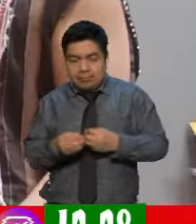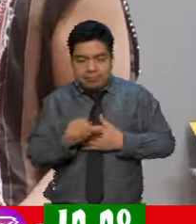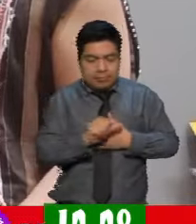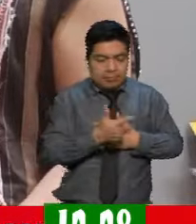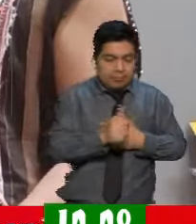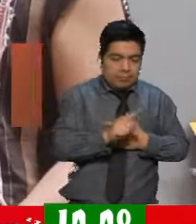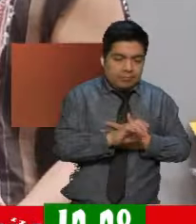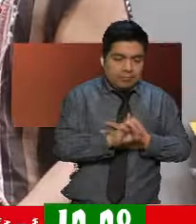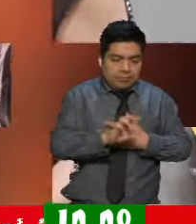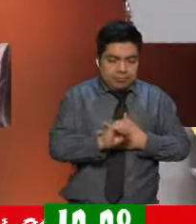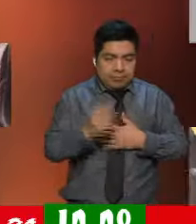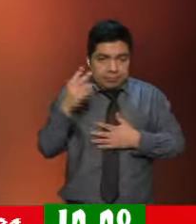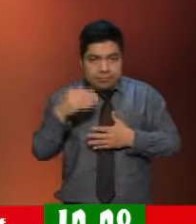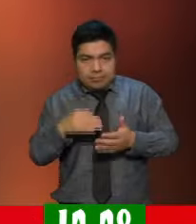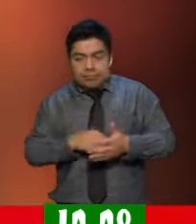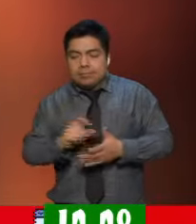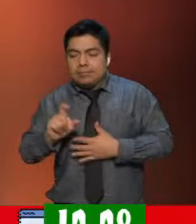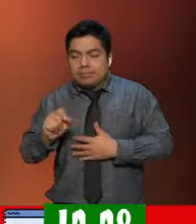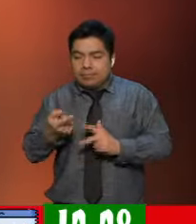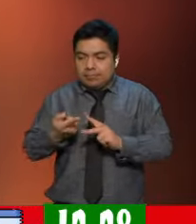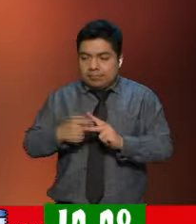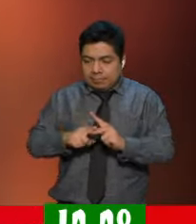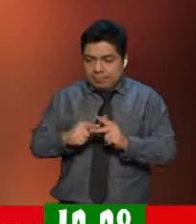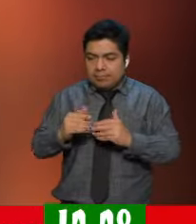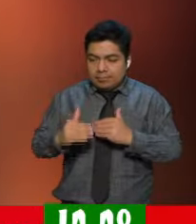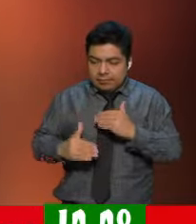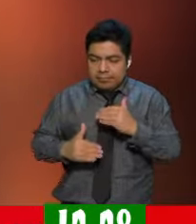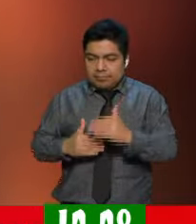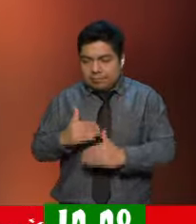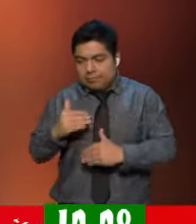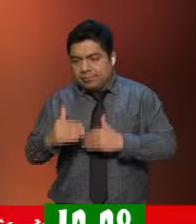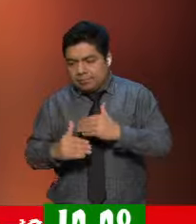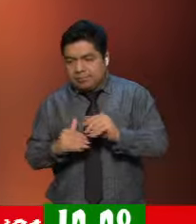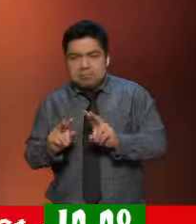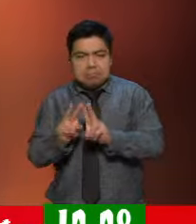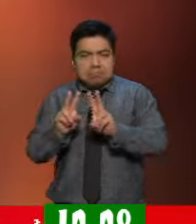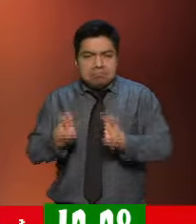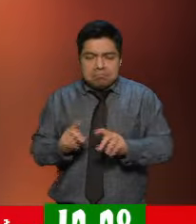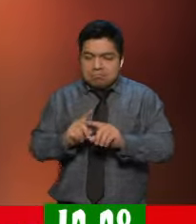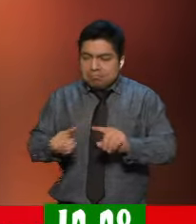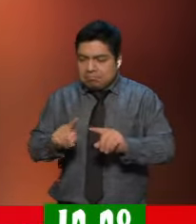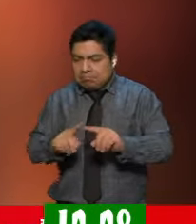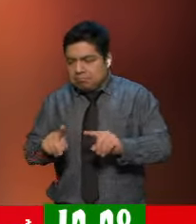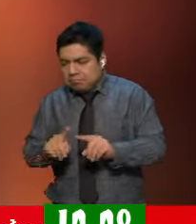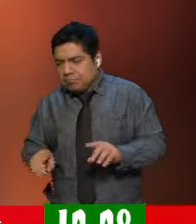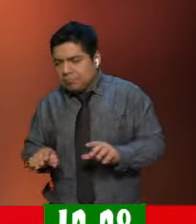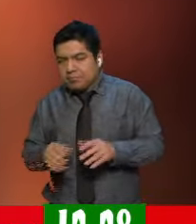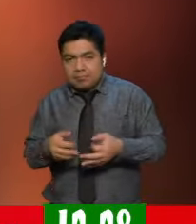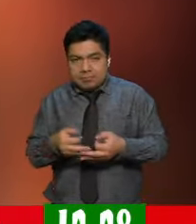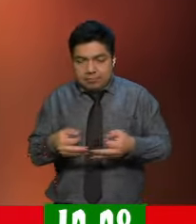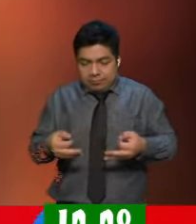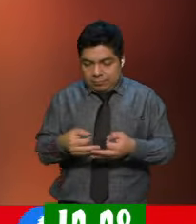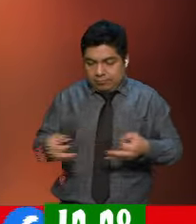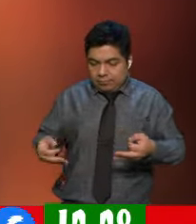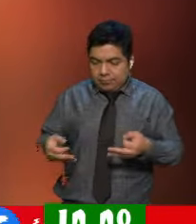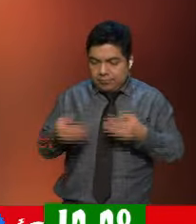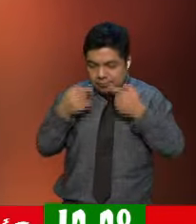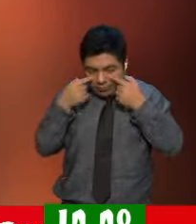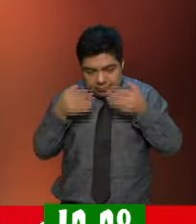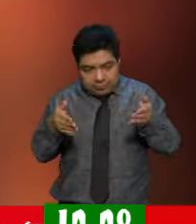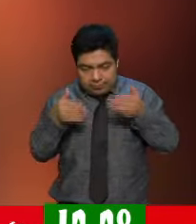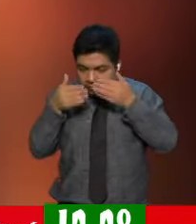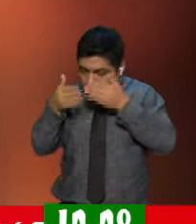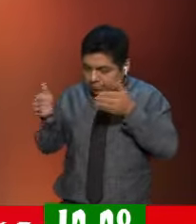en el 2020, ¿no? Y ha venido con diferentes temas que hablan de la tierra desde distintos puntos, desde